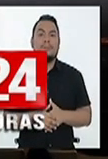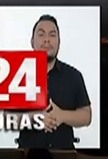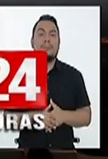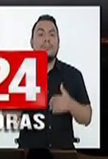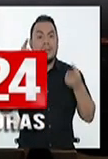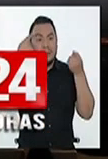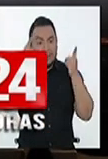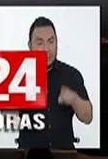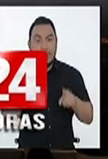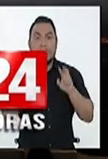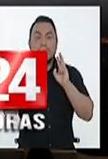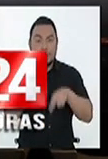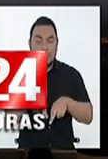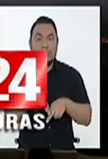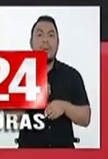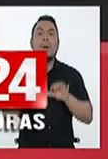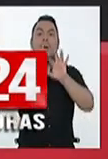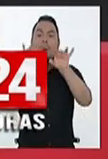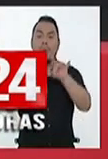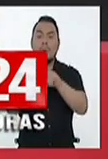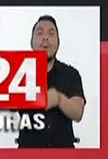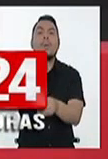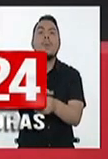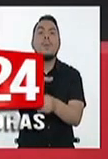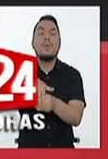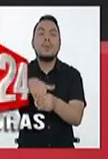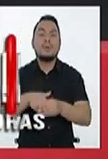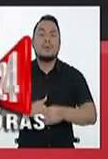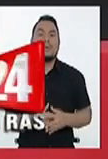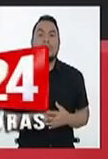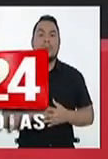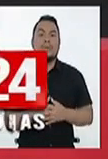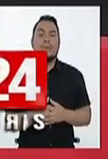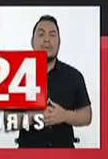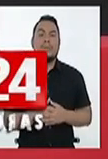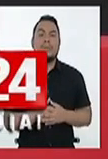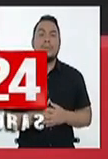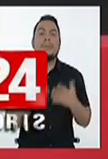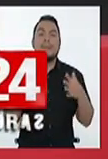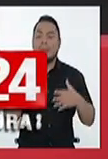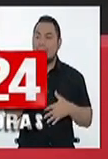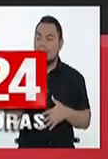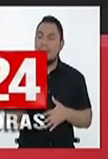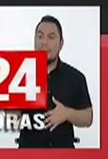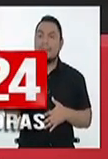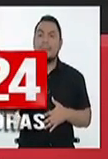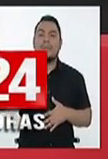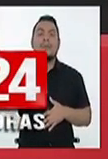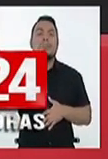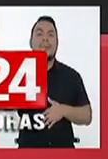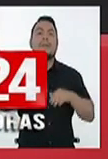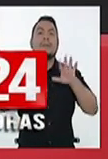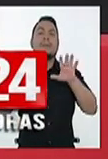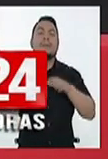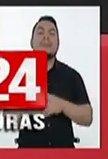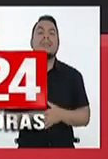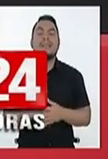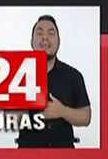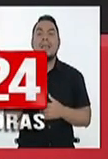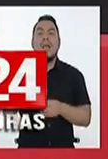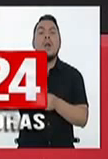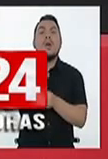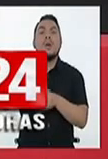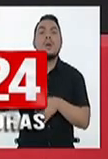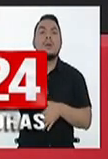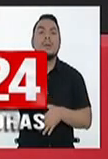Nacional de Elecciones, Jorge Salas Arenas, y los miembros, por supuesto, del Pleno del máximo organismo electoral, y se